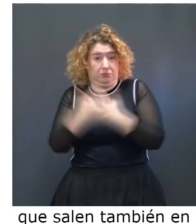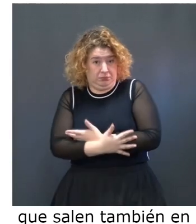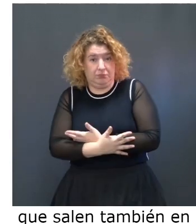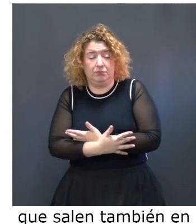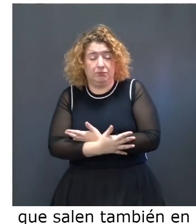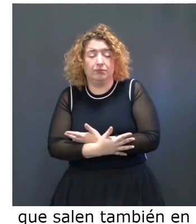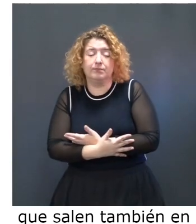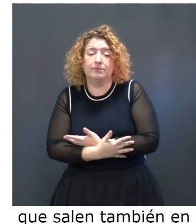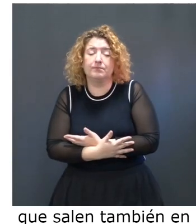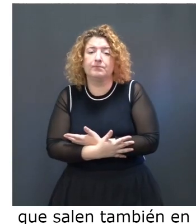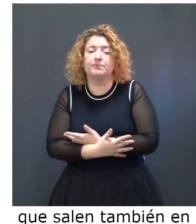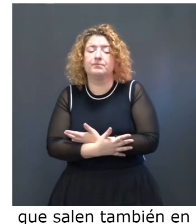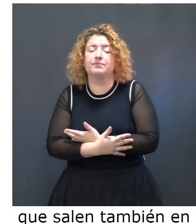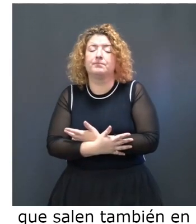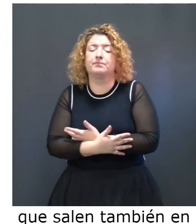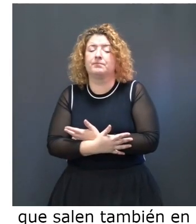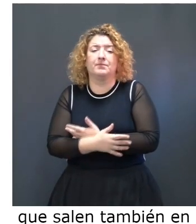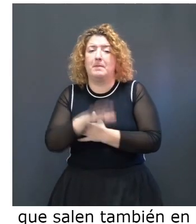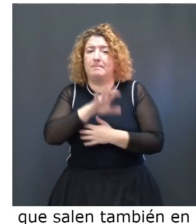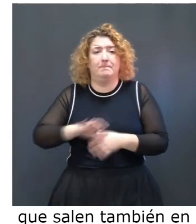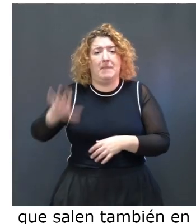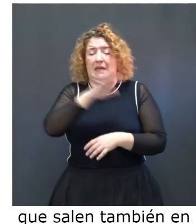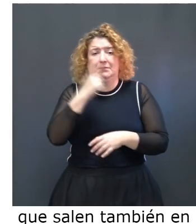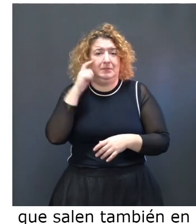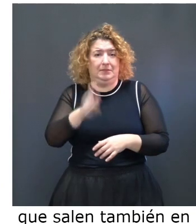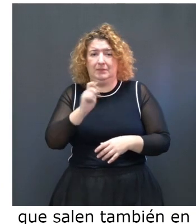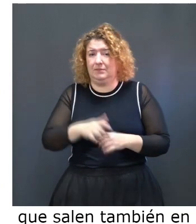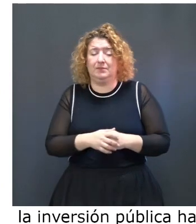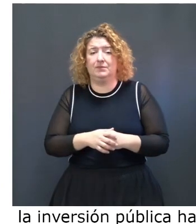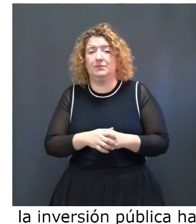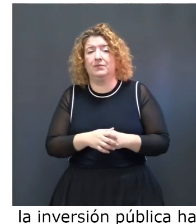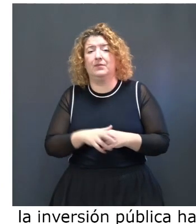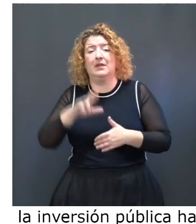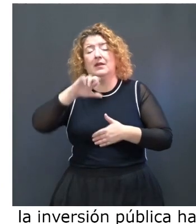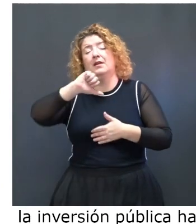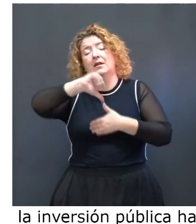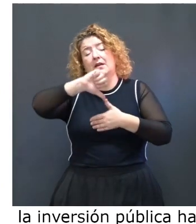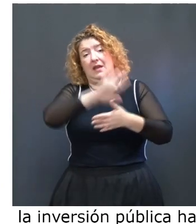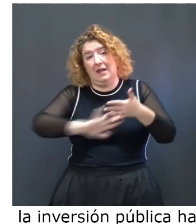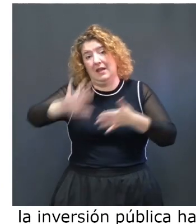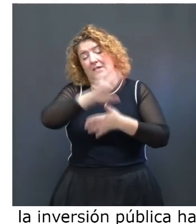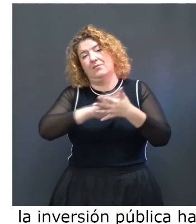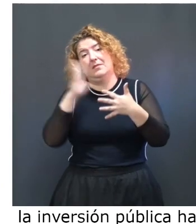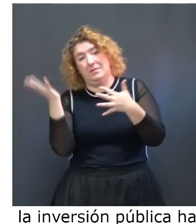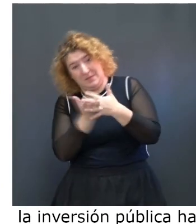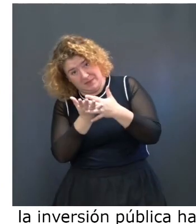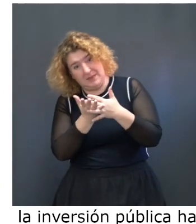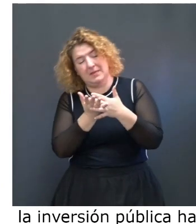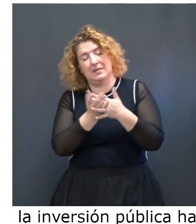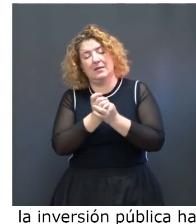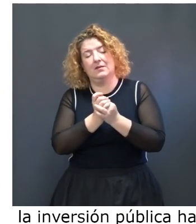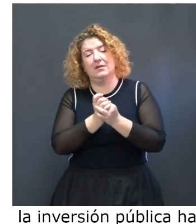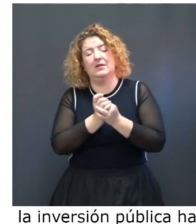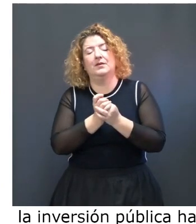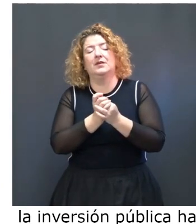el área de educación en la mayoría de los países, en más de la mitad de los países de América Latina, y